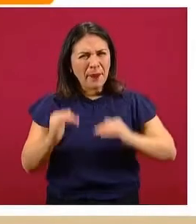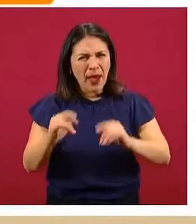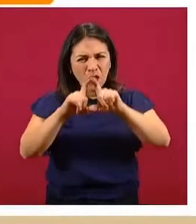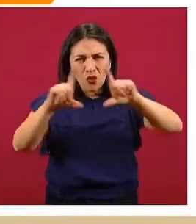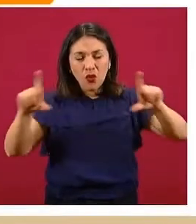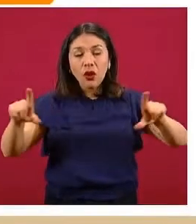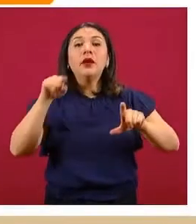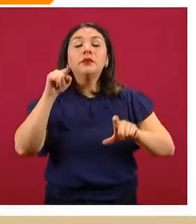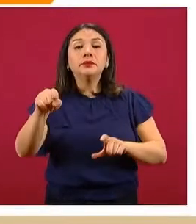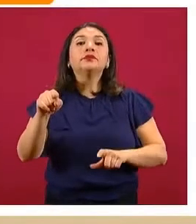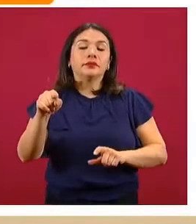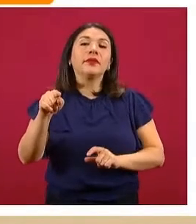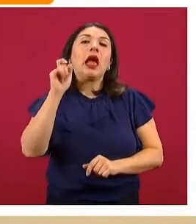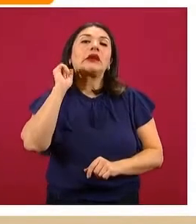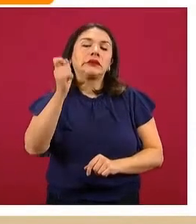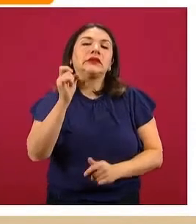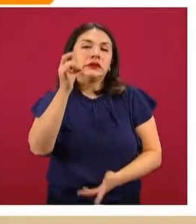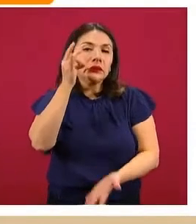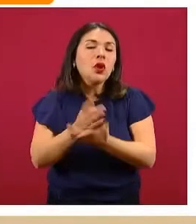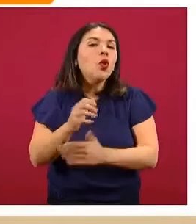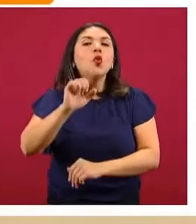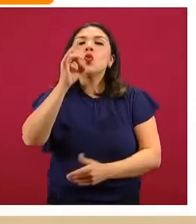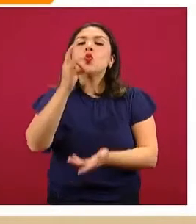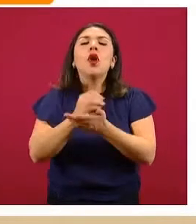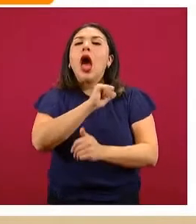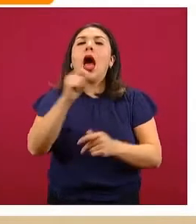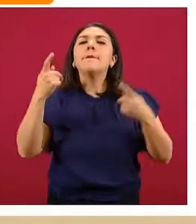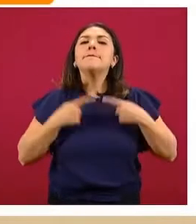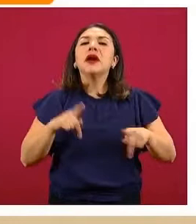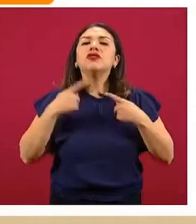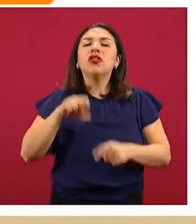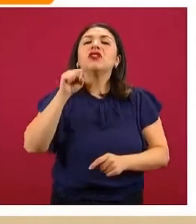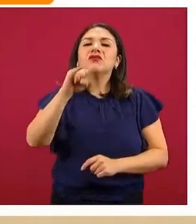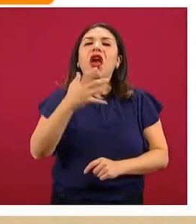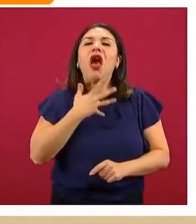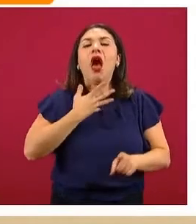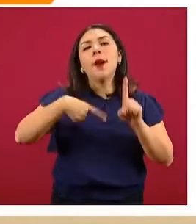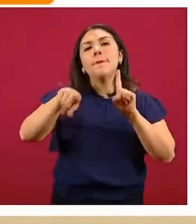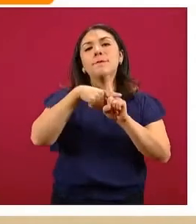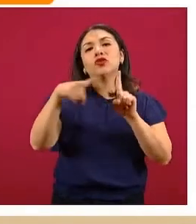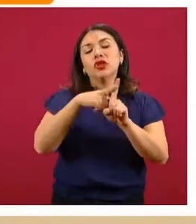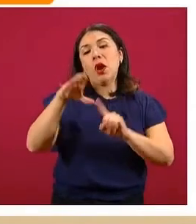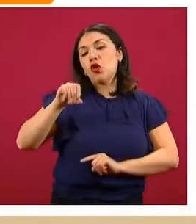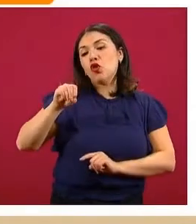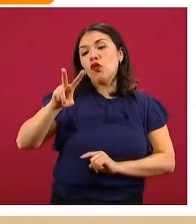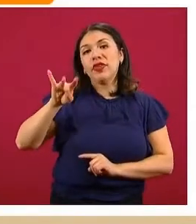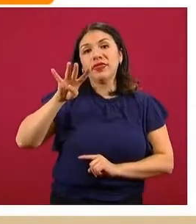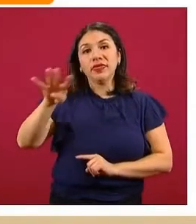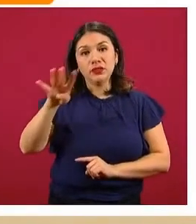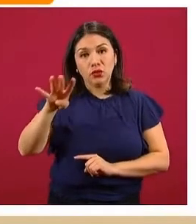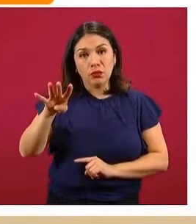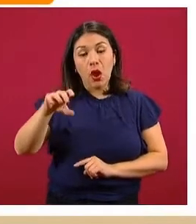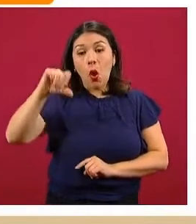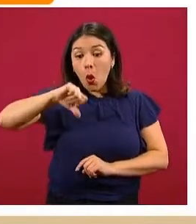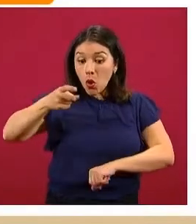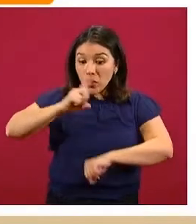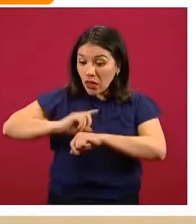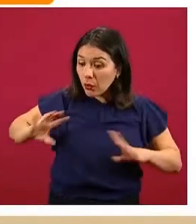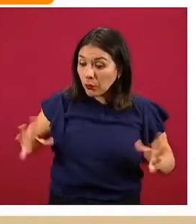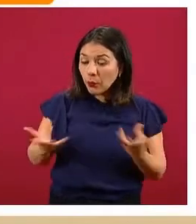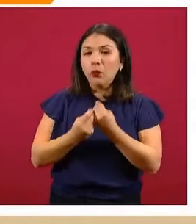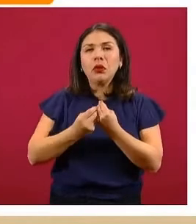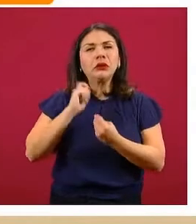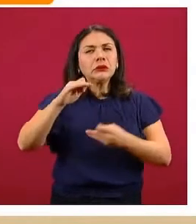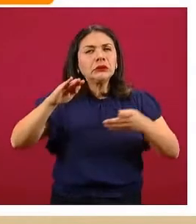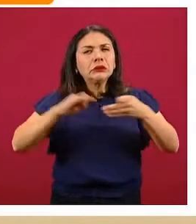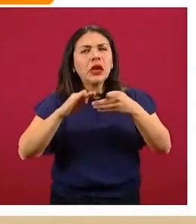claro, ahora sí identificamos solamente a las personas, ahora sí que han salido positivas a COVID-19, que para el día de hoy son un